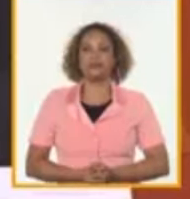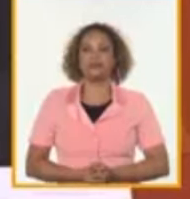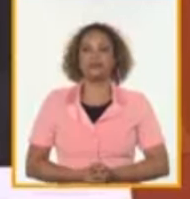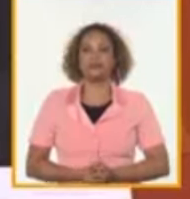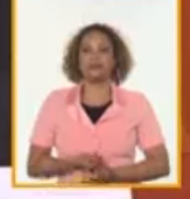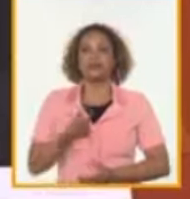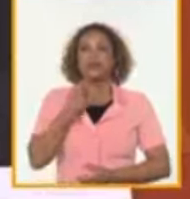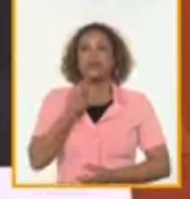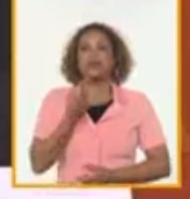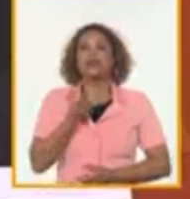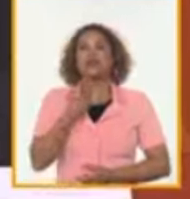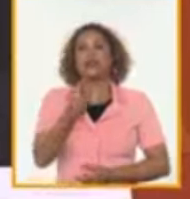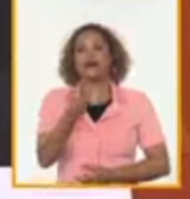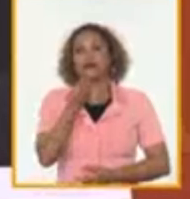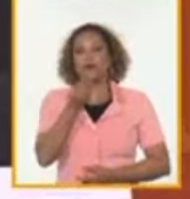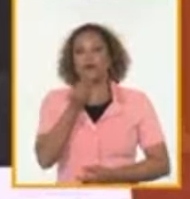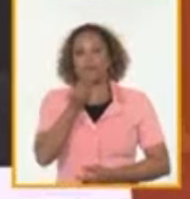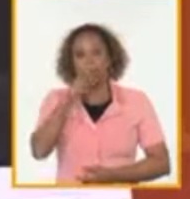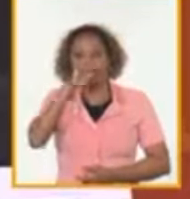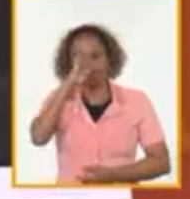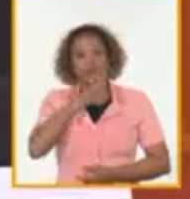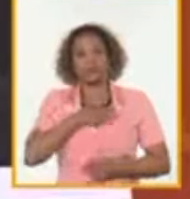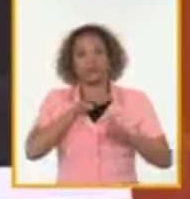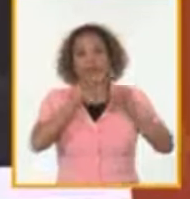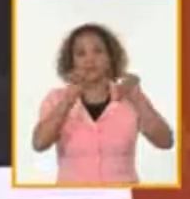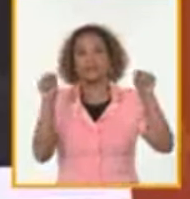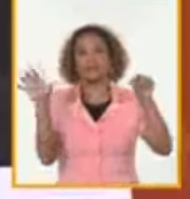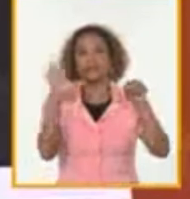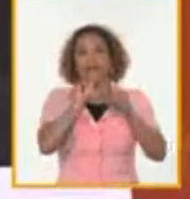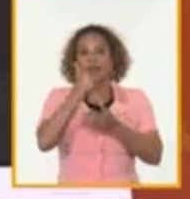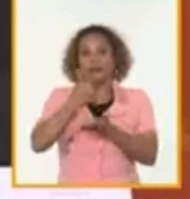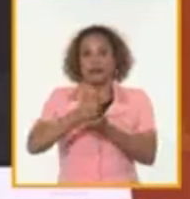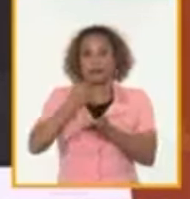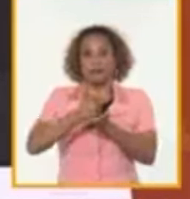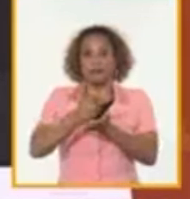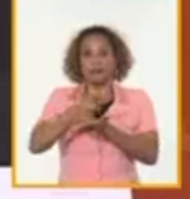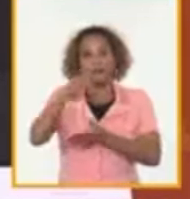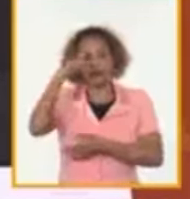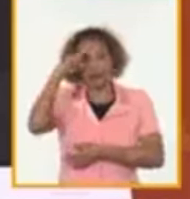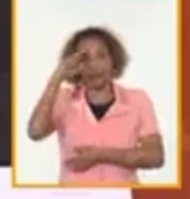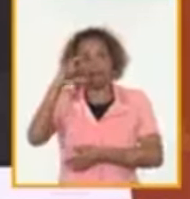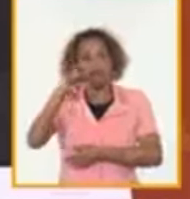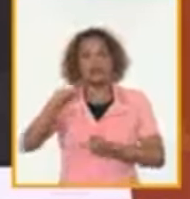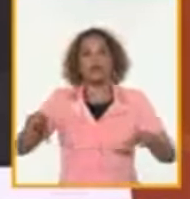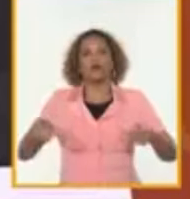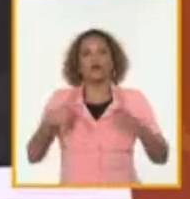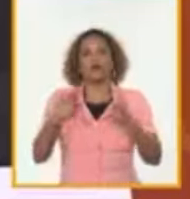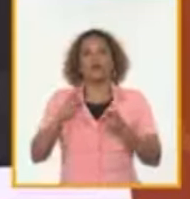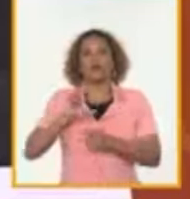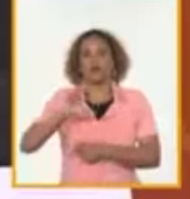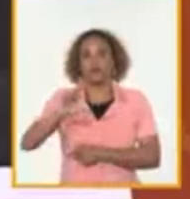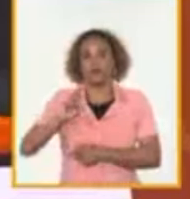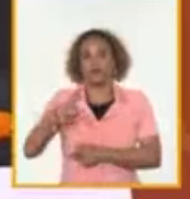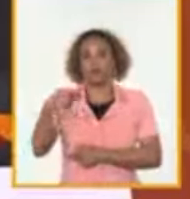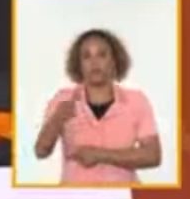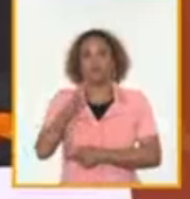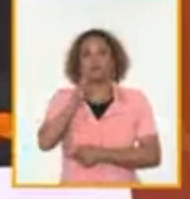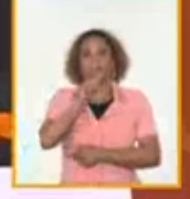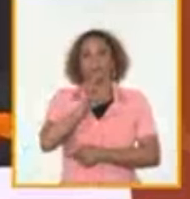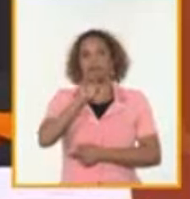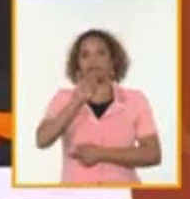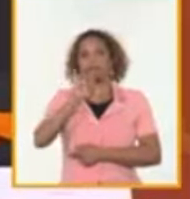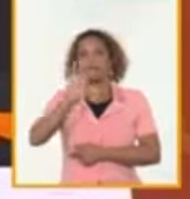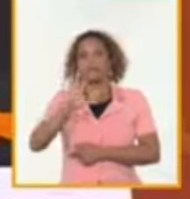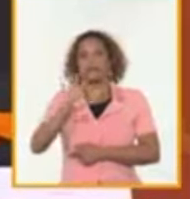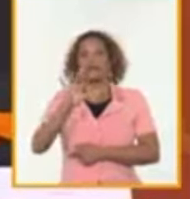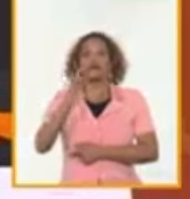industriales y alimentarios de nuestro país cuya capital Santa Clara estará cumpliendo el próximo lunes 335 años